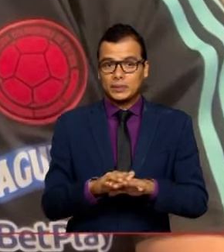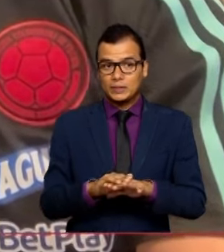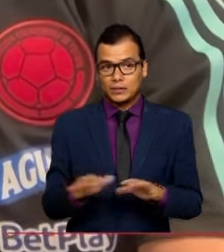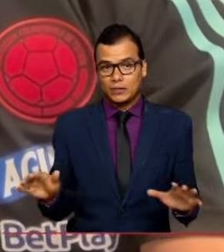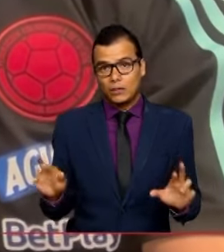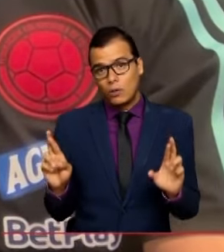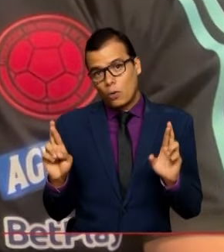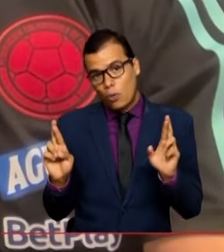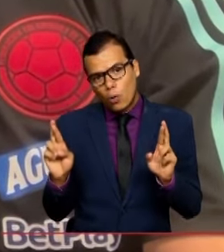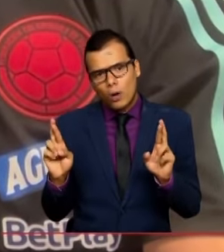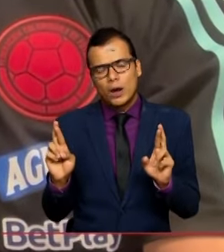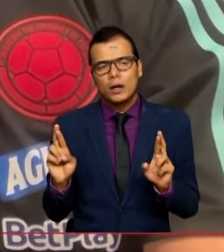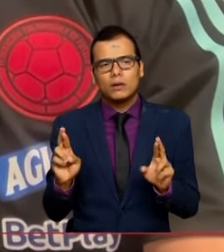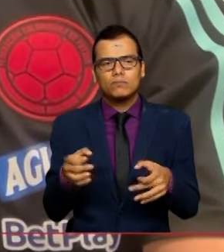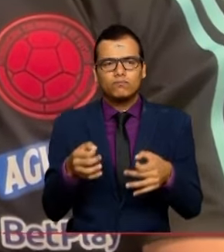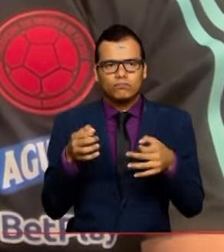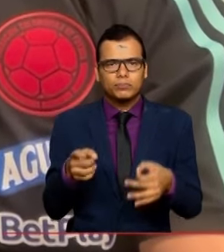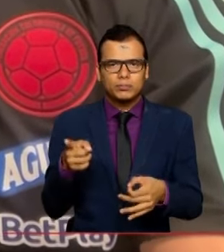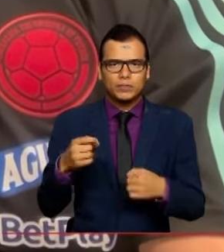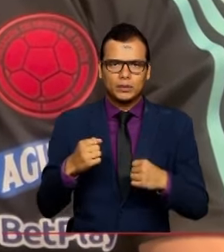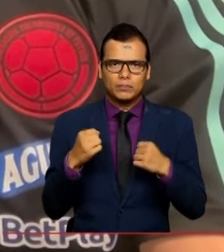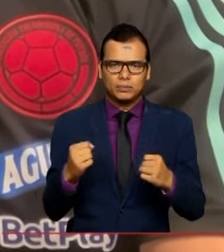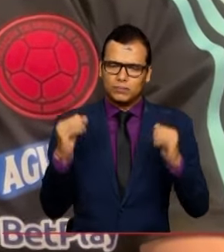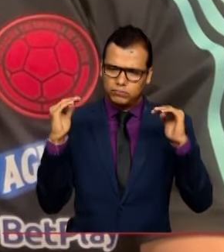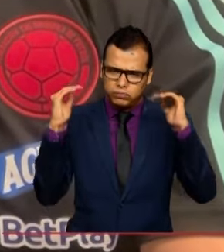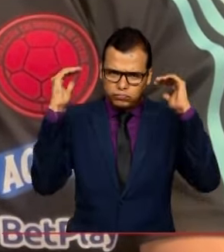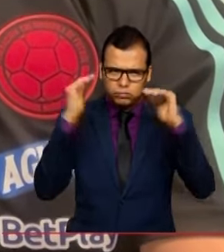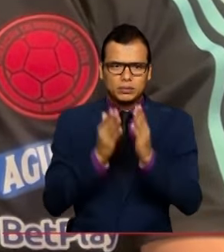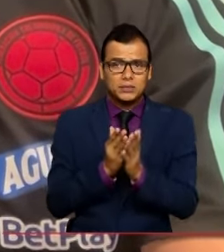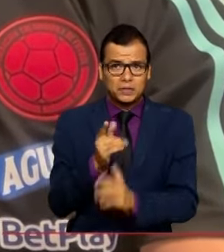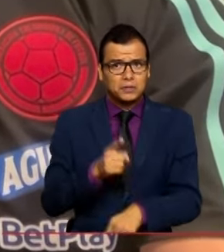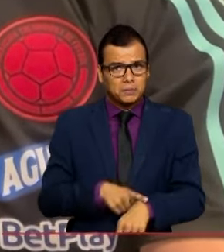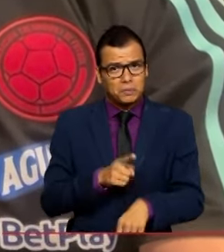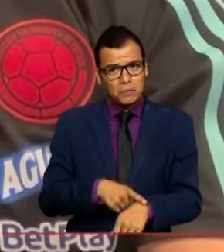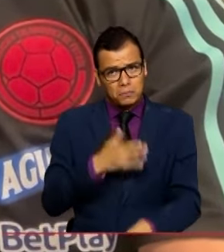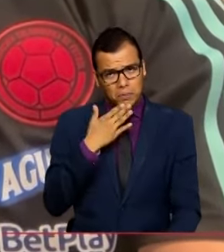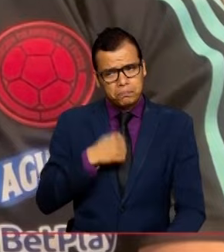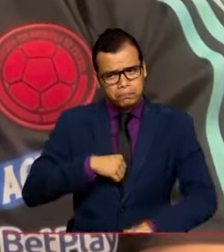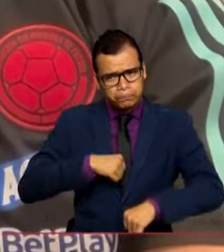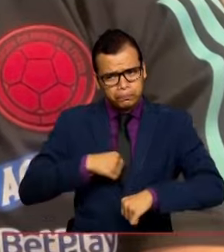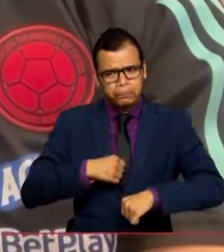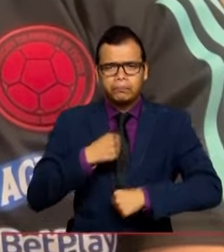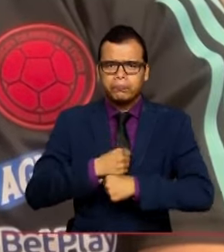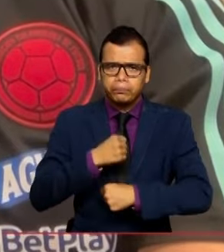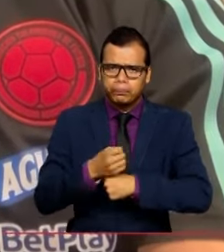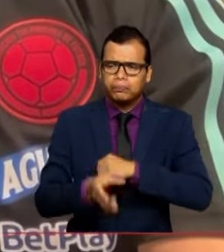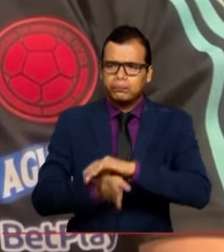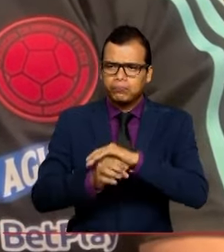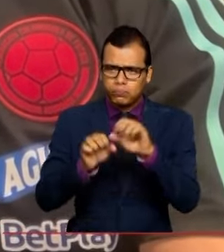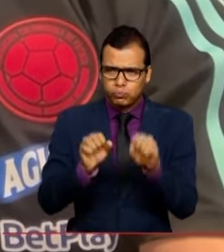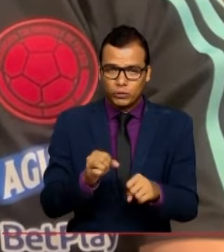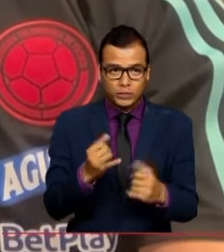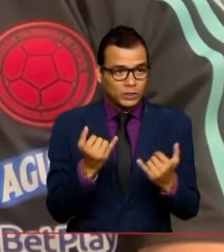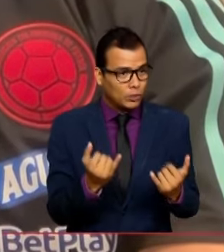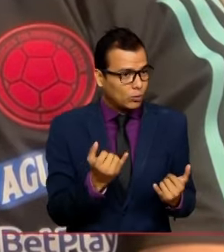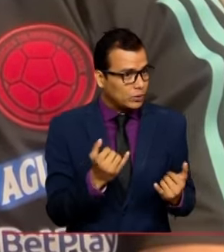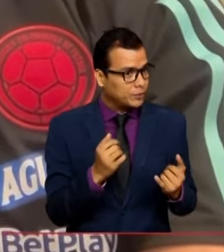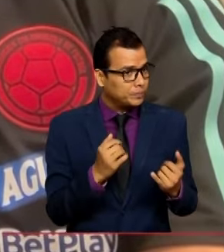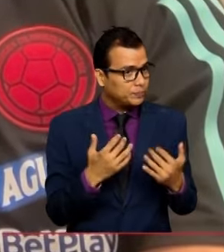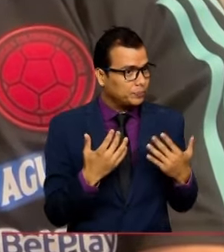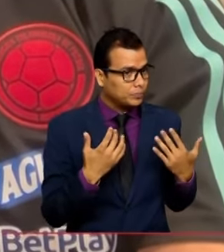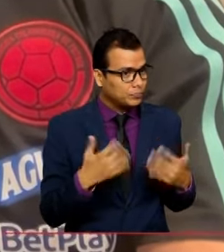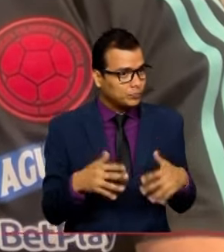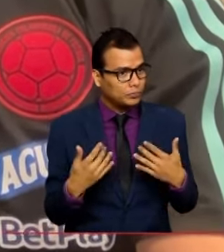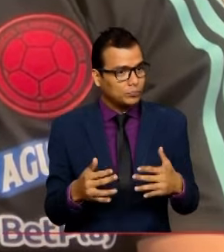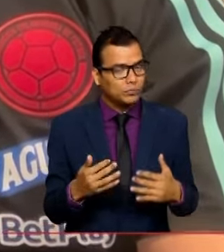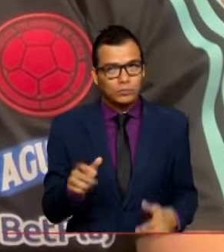Ojalá que lo mantenga y que lo supere todavía. Creo que todavía puede dar hasta un poquito más. ¿Te sorprendió el jugador en